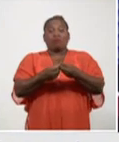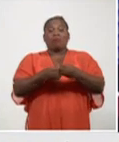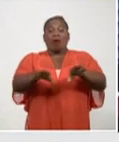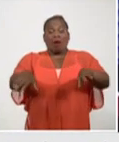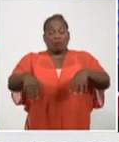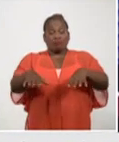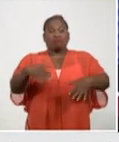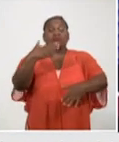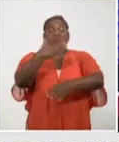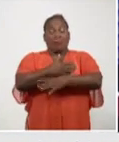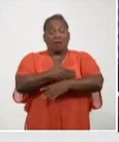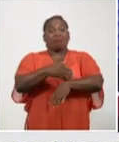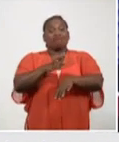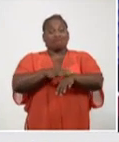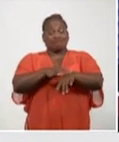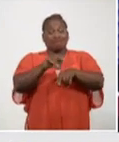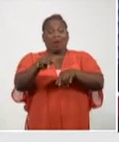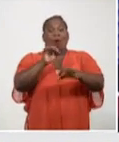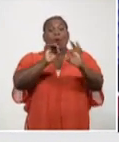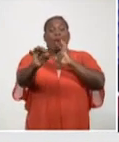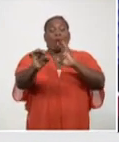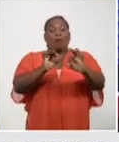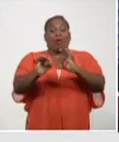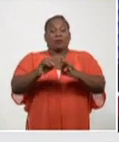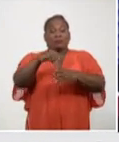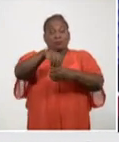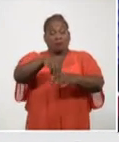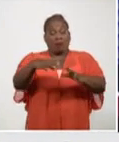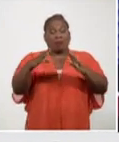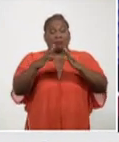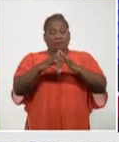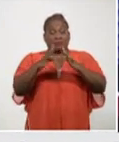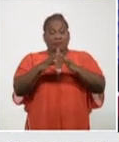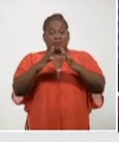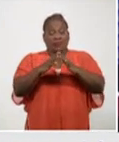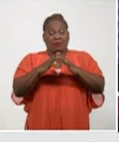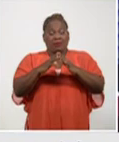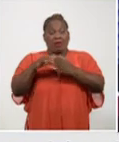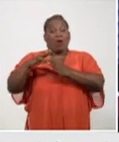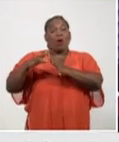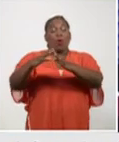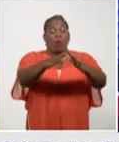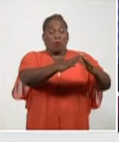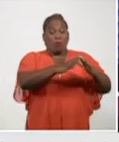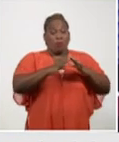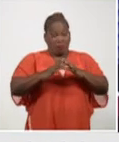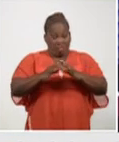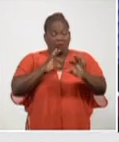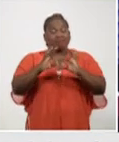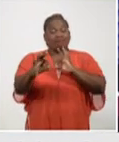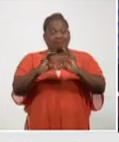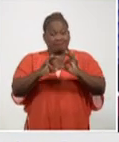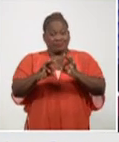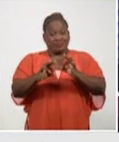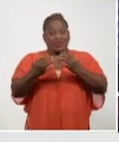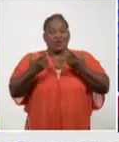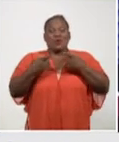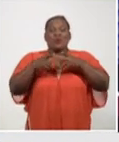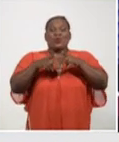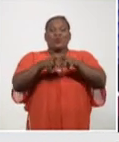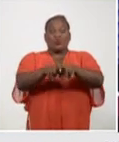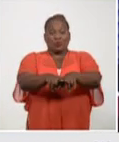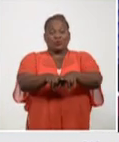para extremar los cuidados en casa, por supuesto, en cada comunidad del país. Me acompañará en esta primera media hora